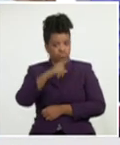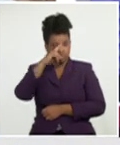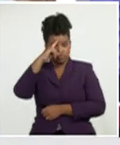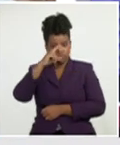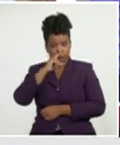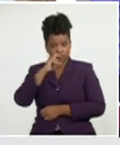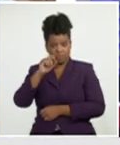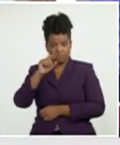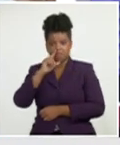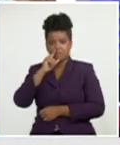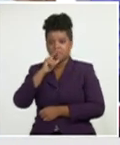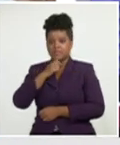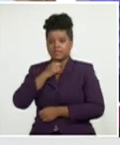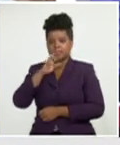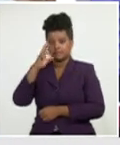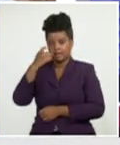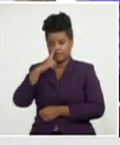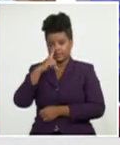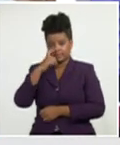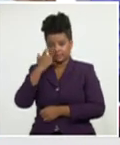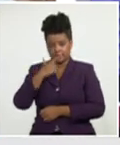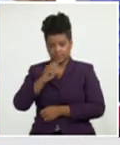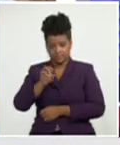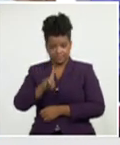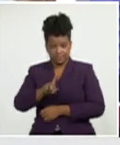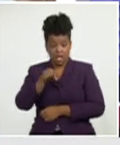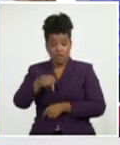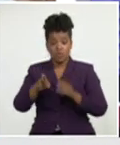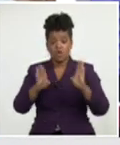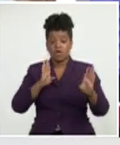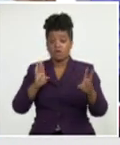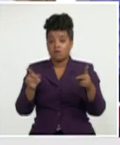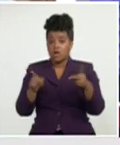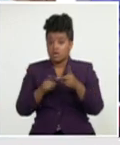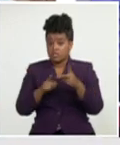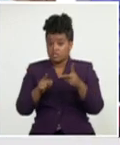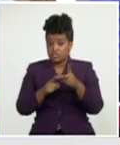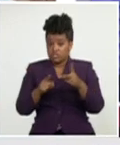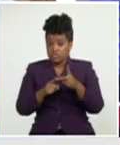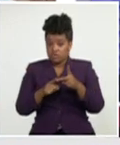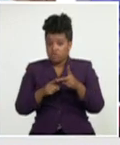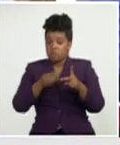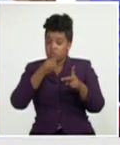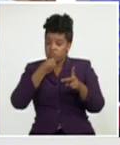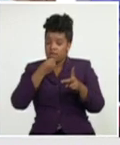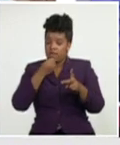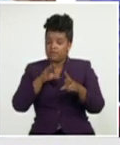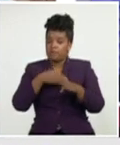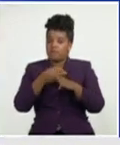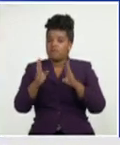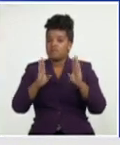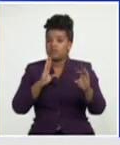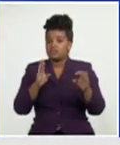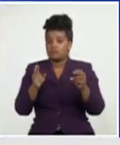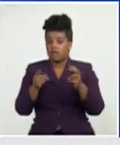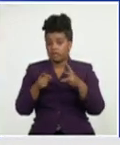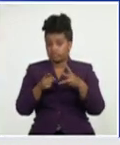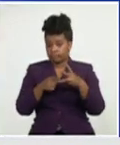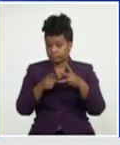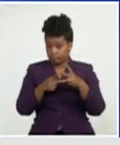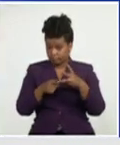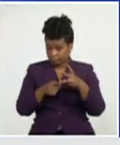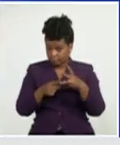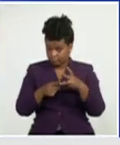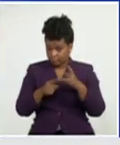nos estamos moviendo a un ensayo clínico fase 2 con alguna modalidad fase 2-3 en las provincias centrales del país. ¿Será la pensada